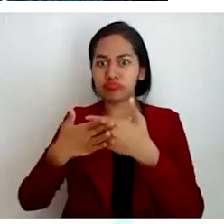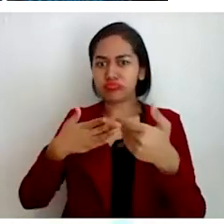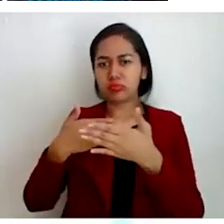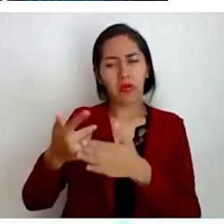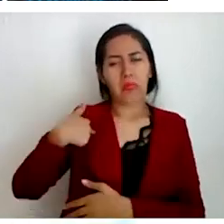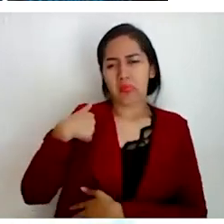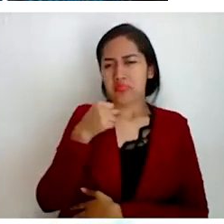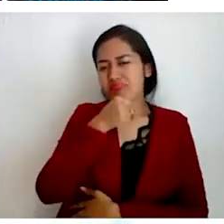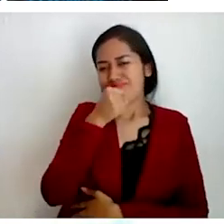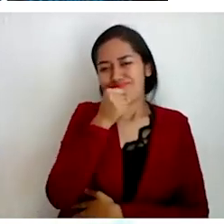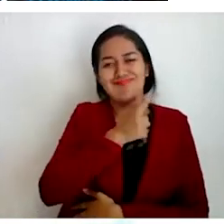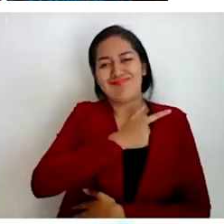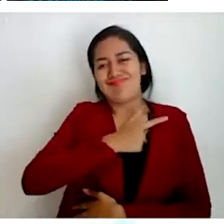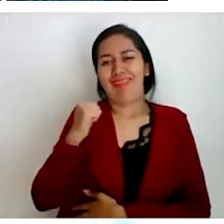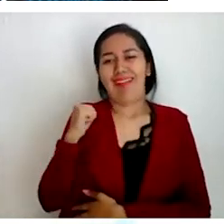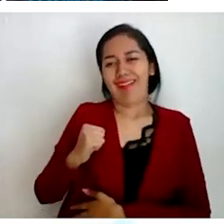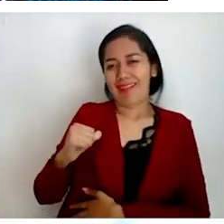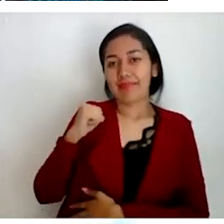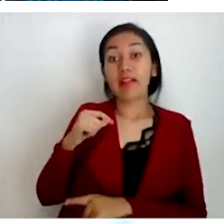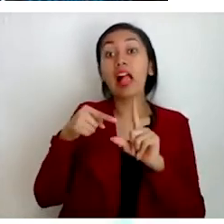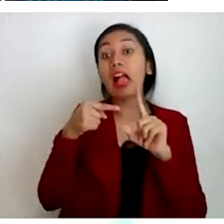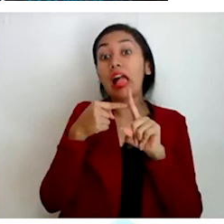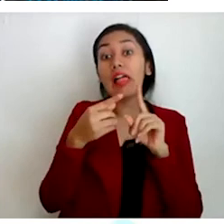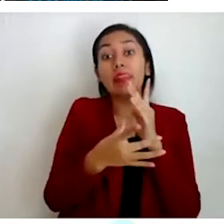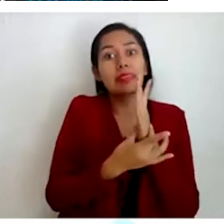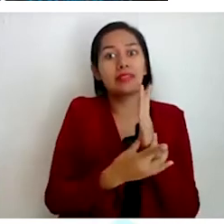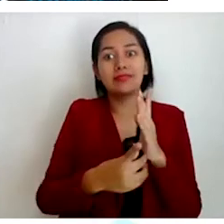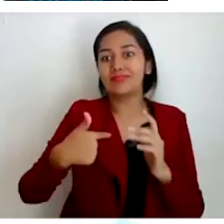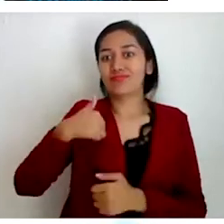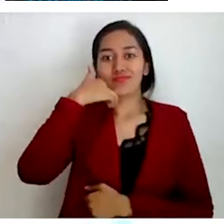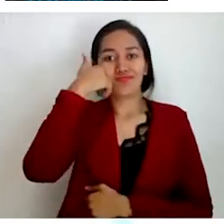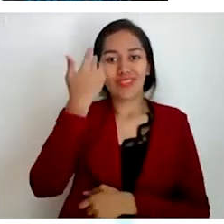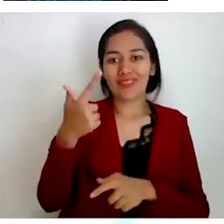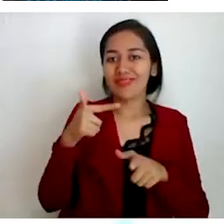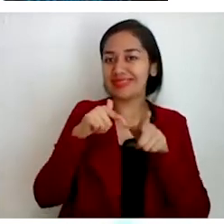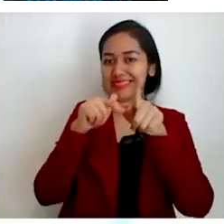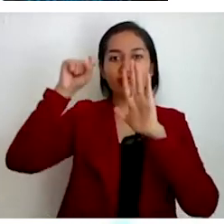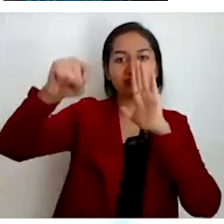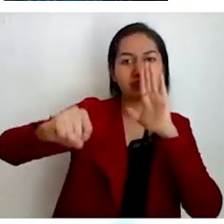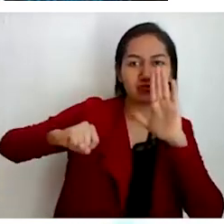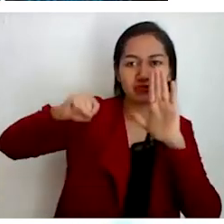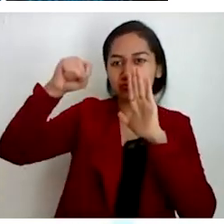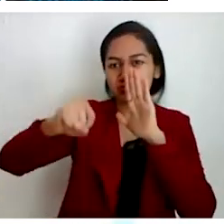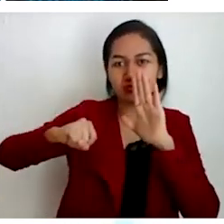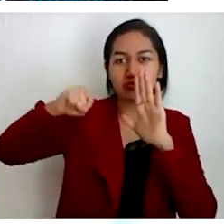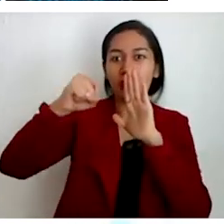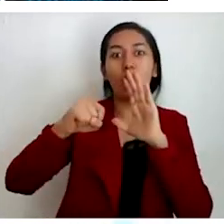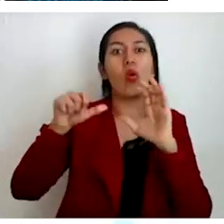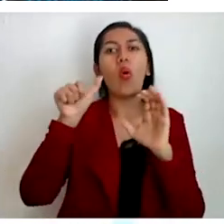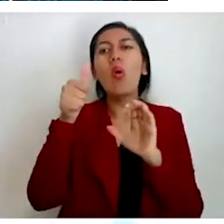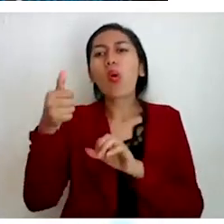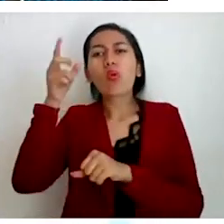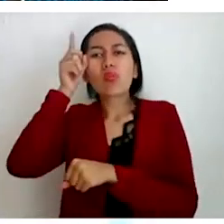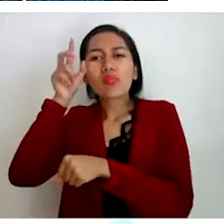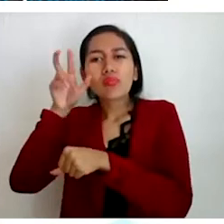seguir filmando y proyectando mis películas a la manera tradicional, frente a otros directores como Scorsese, que